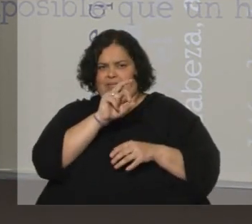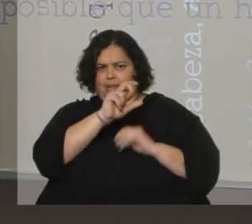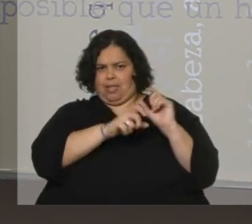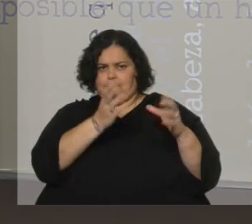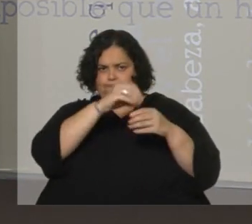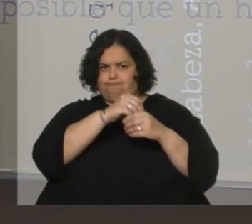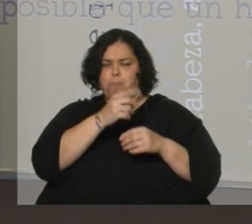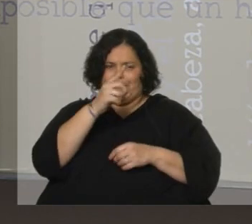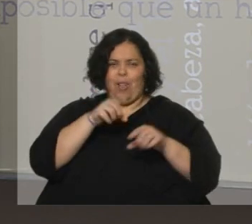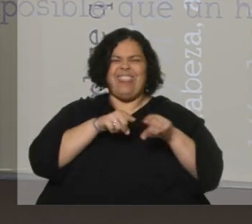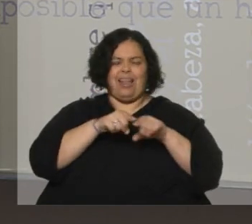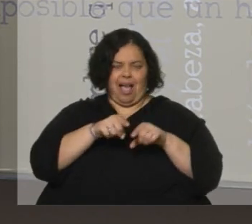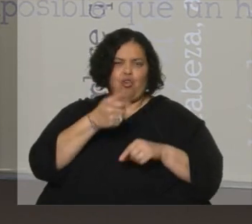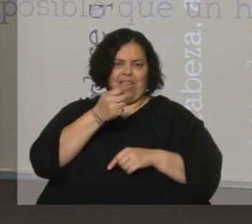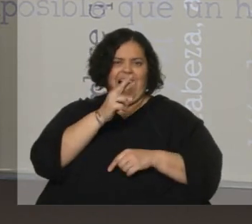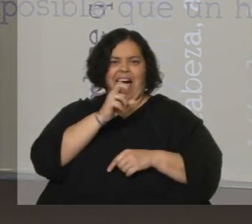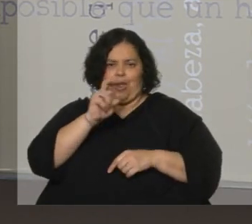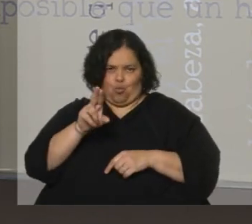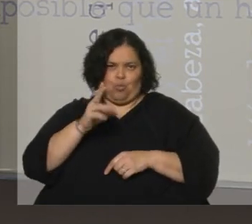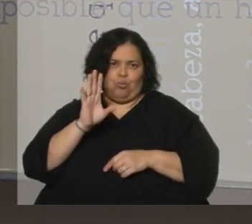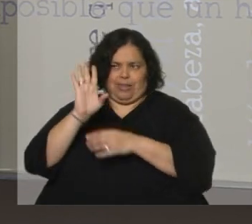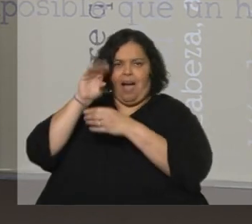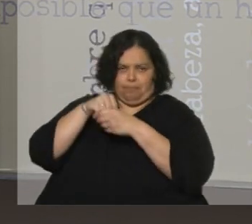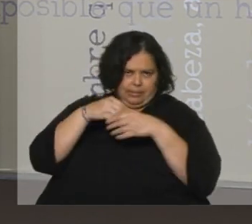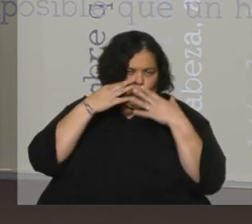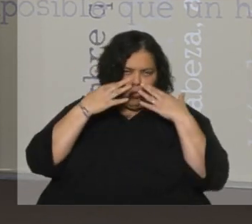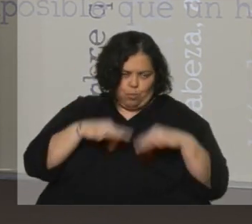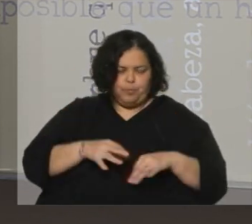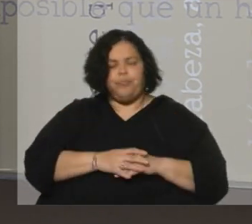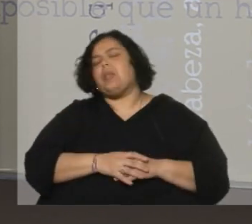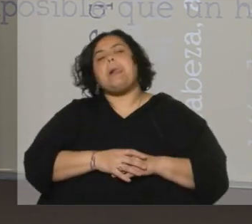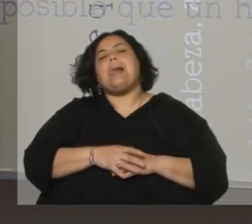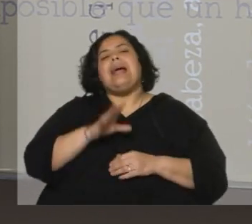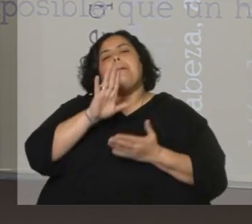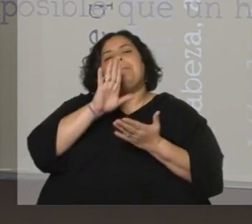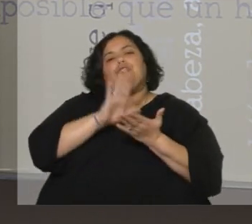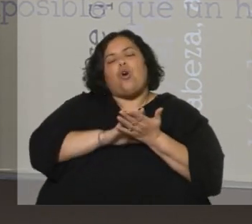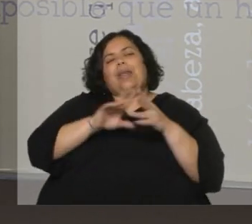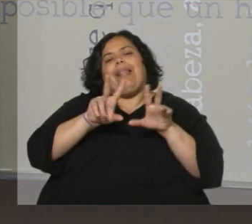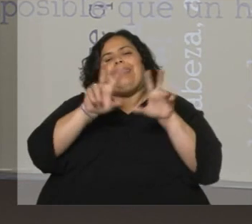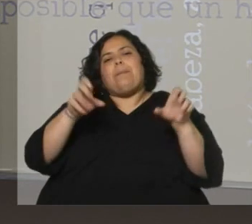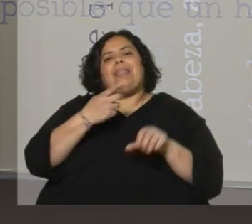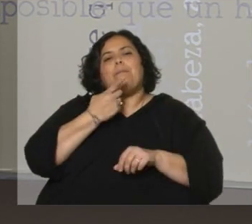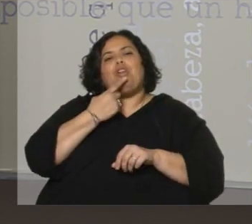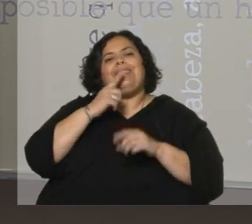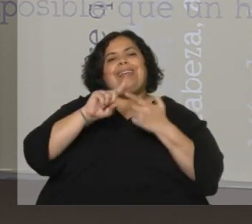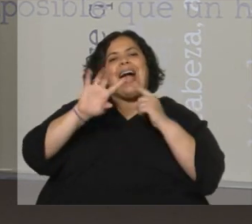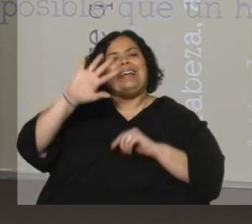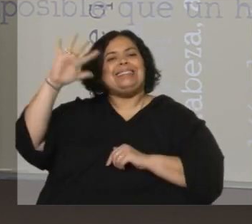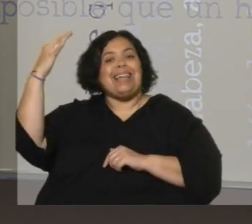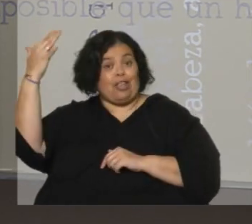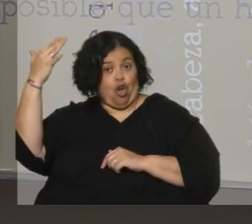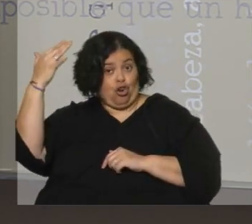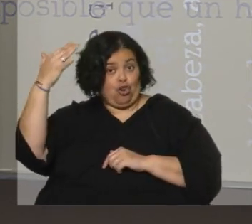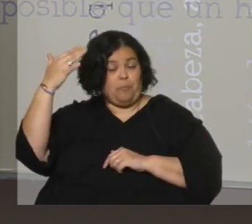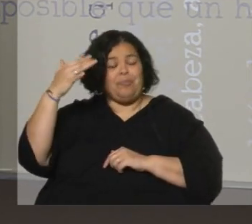a estar va a estar en eso yo creo que a nivel de de de política este exterior eh creo que